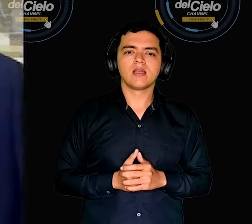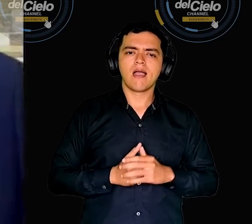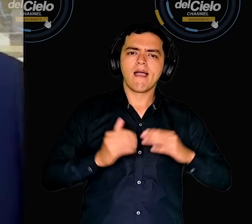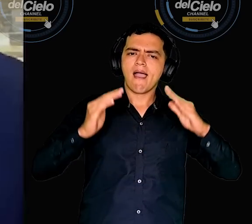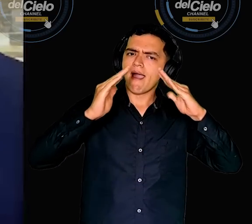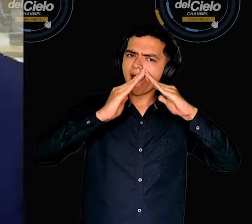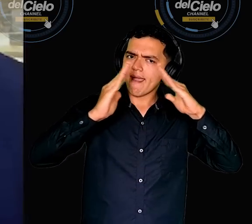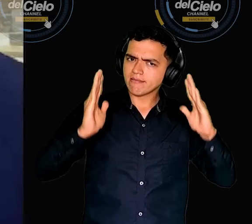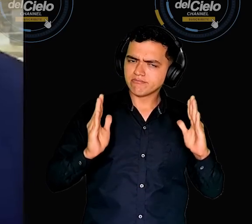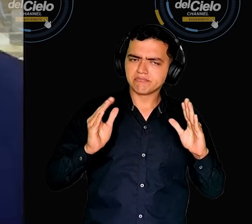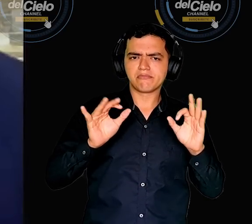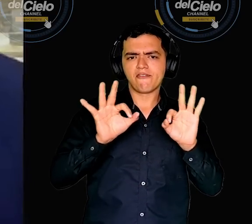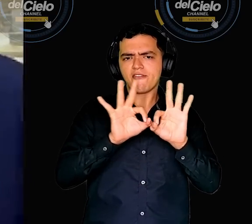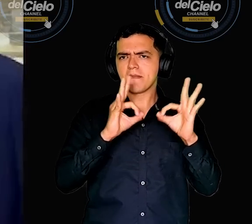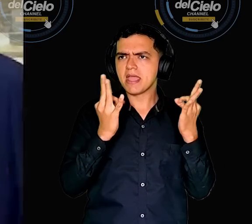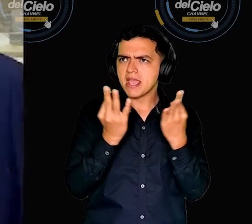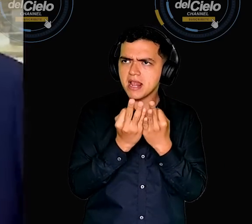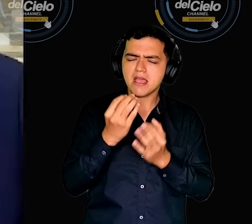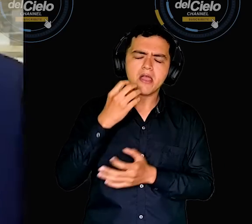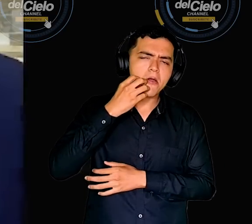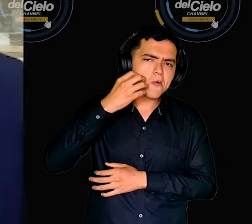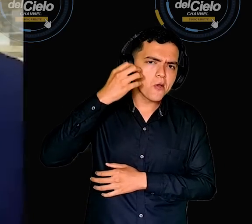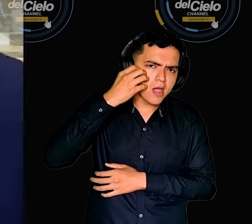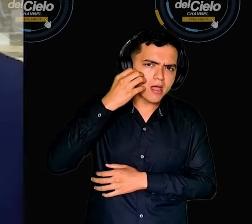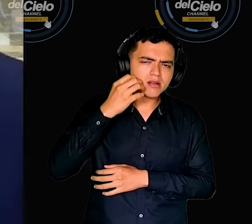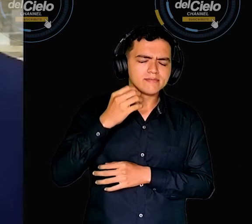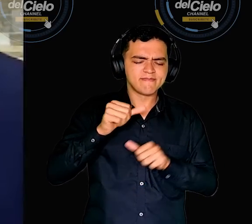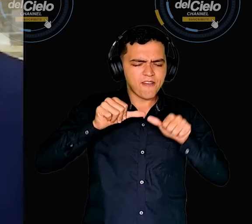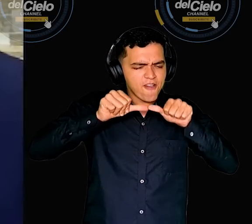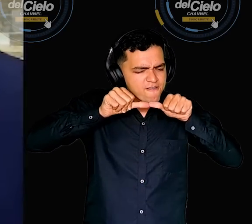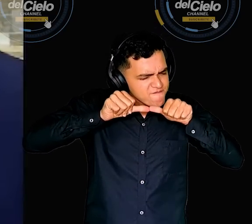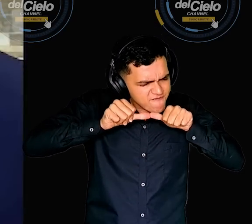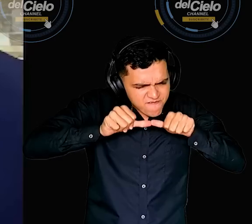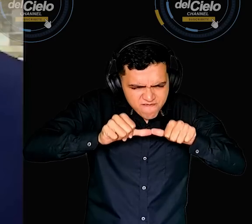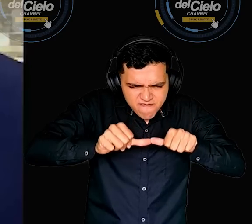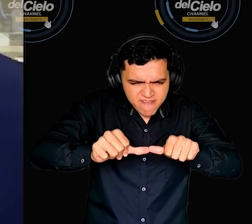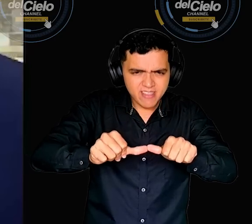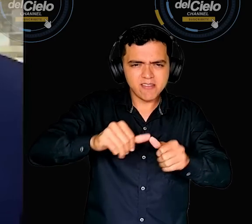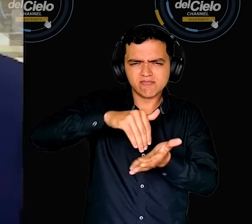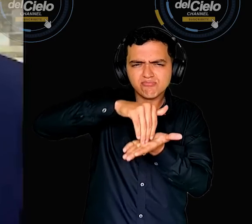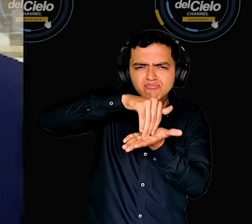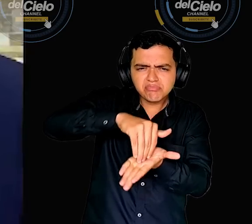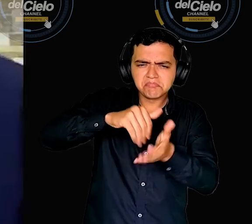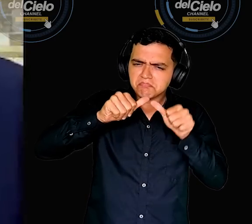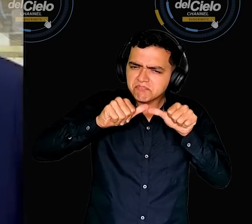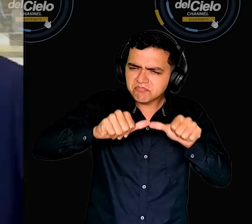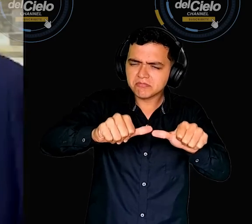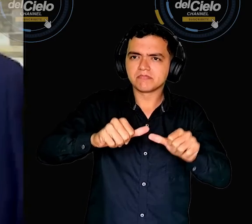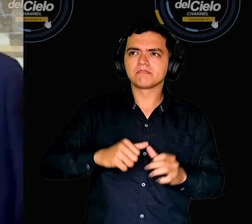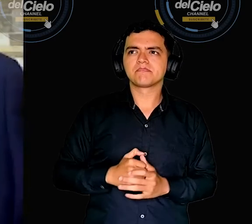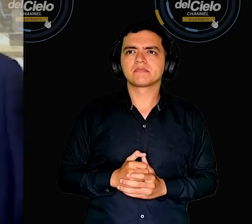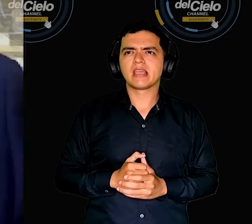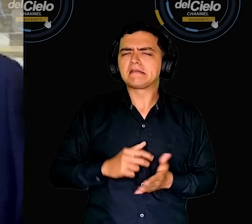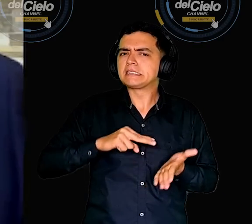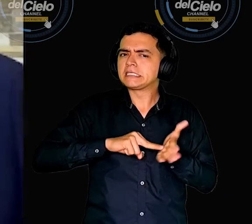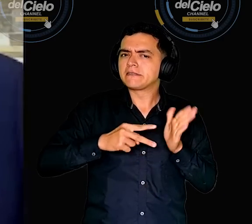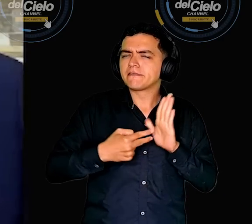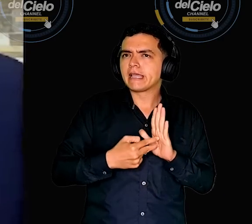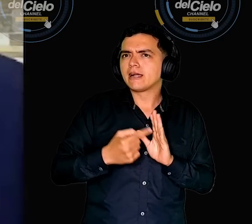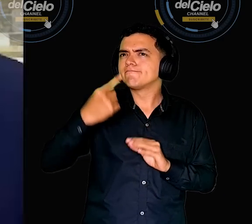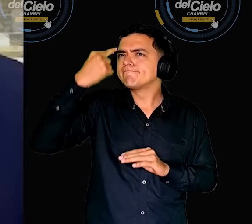paz. Primera de Corintios 6, 17 dice, pero el que se une al Señor,